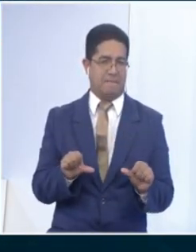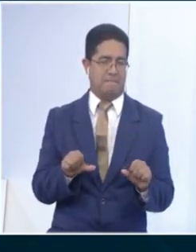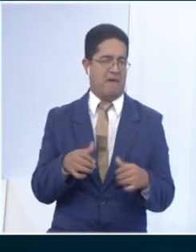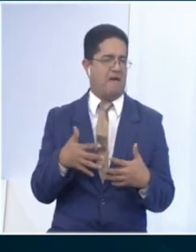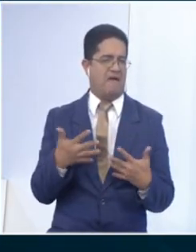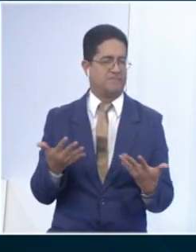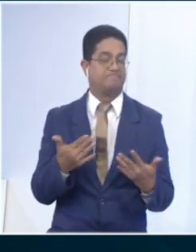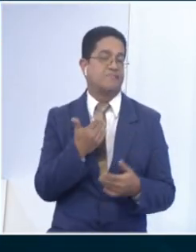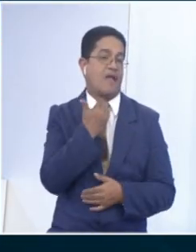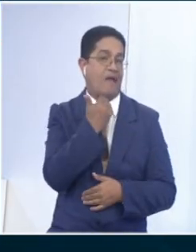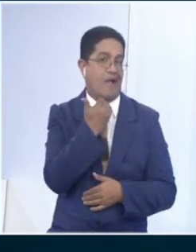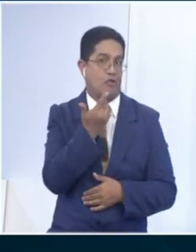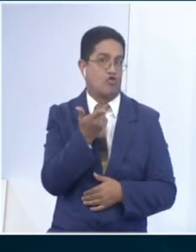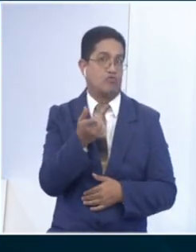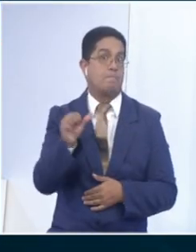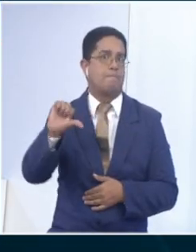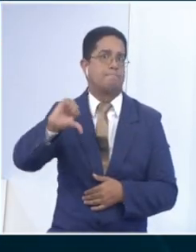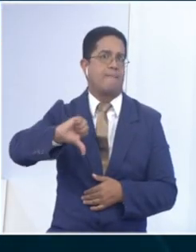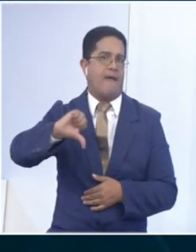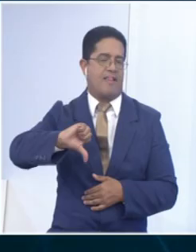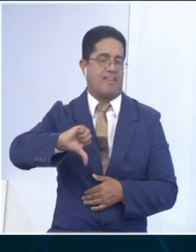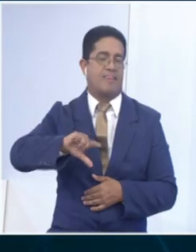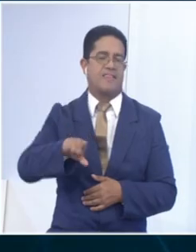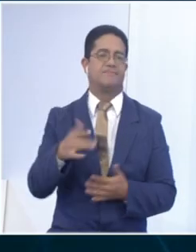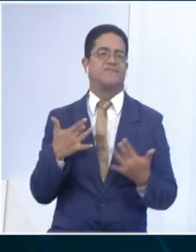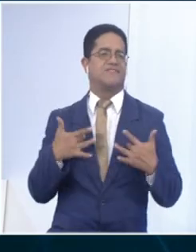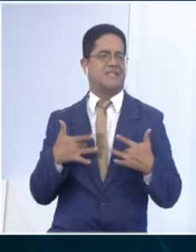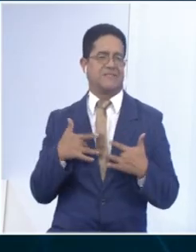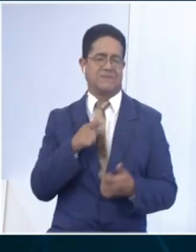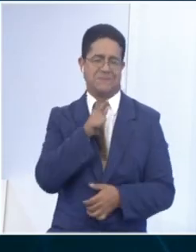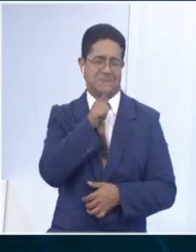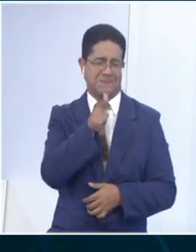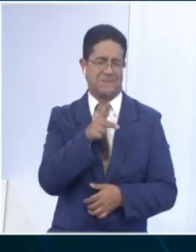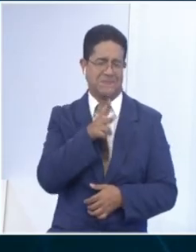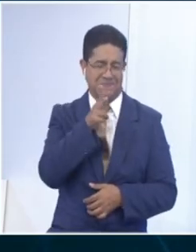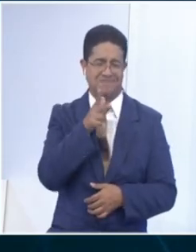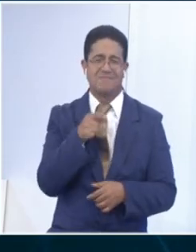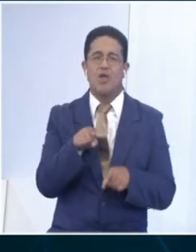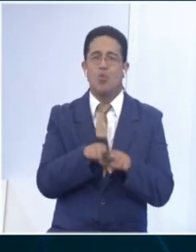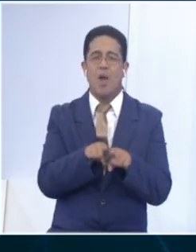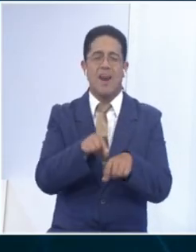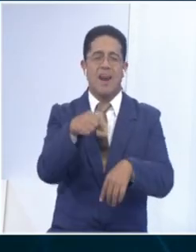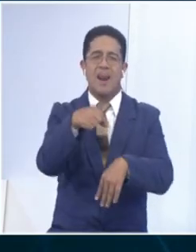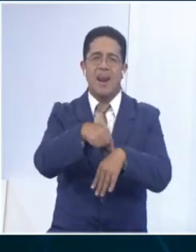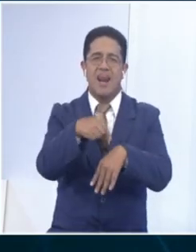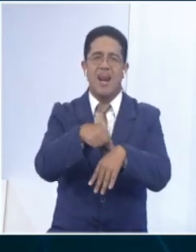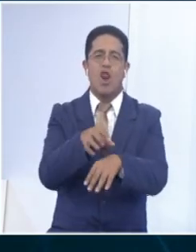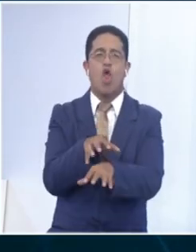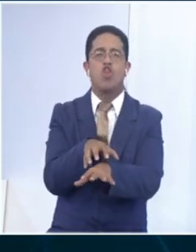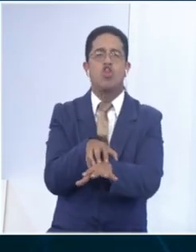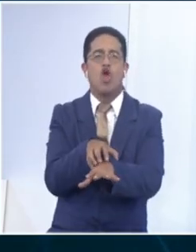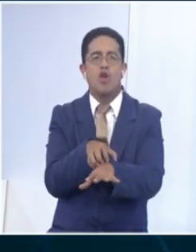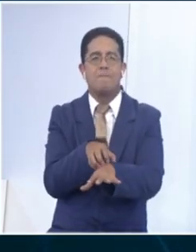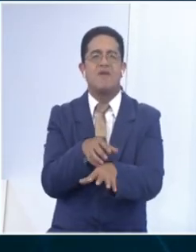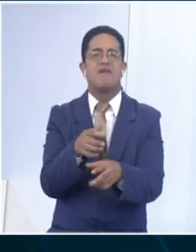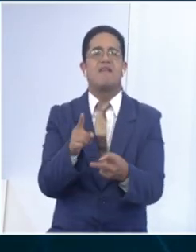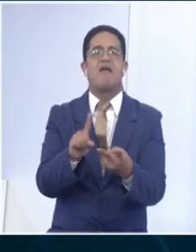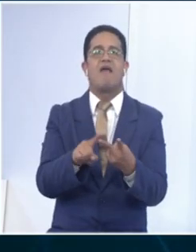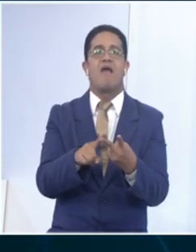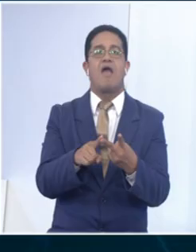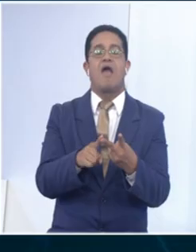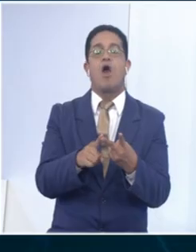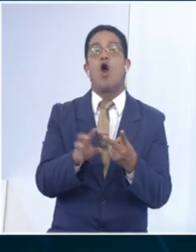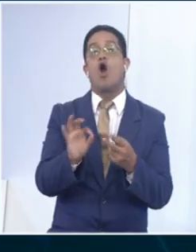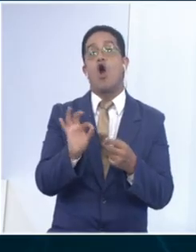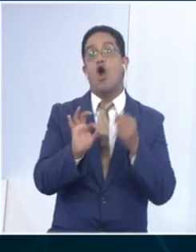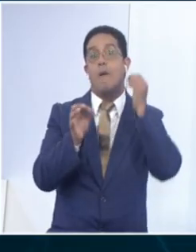que algo puede estar mal. Es una sensación desagradable, como un pinchazo, hormigueo, una punzada, ardor